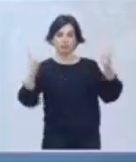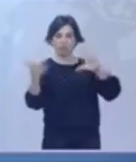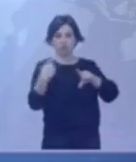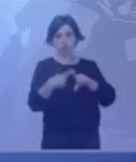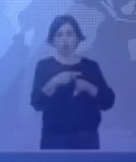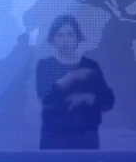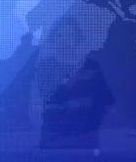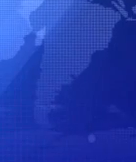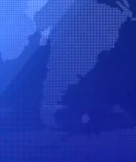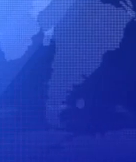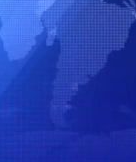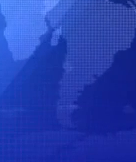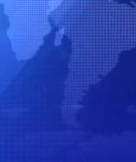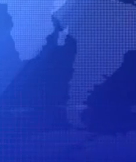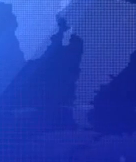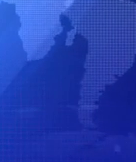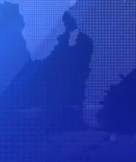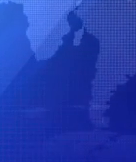esta subida.